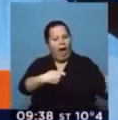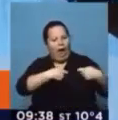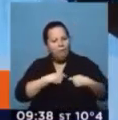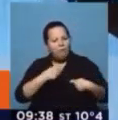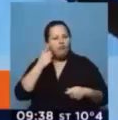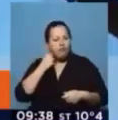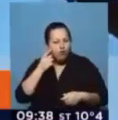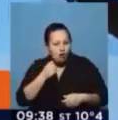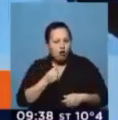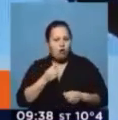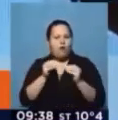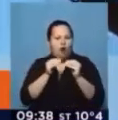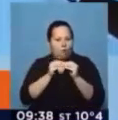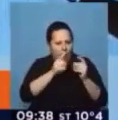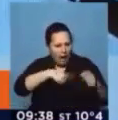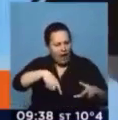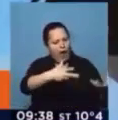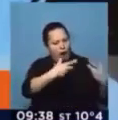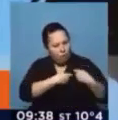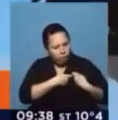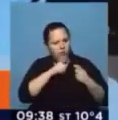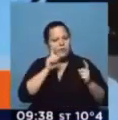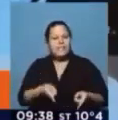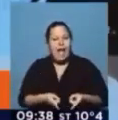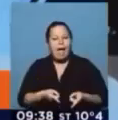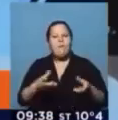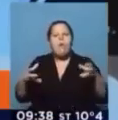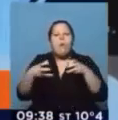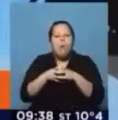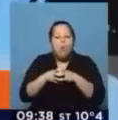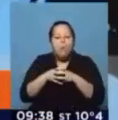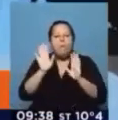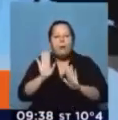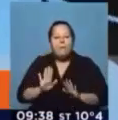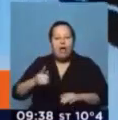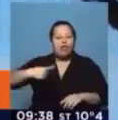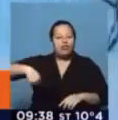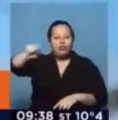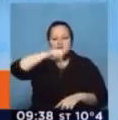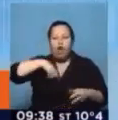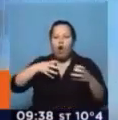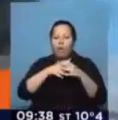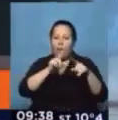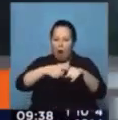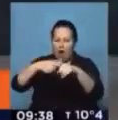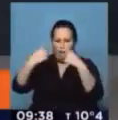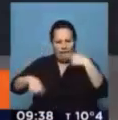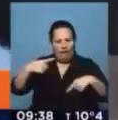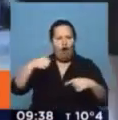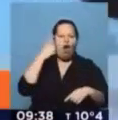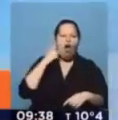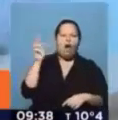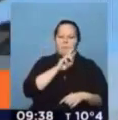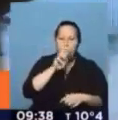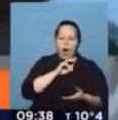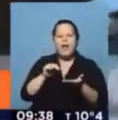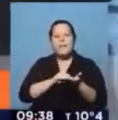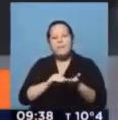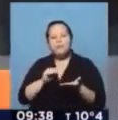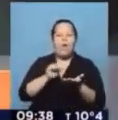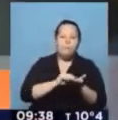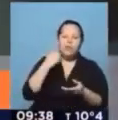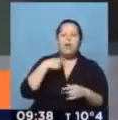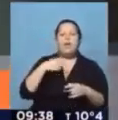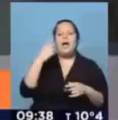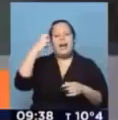acompañan muchos colegas varones. También es un grupo que hemos armado entre todos los partidos. Hay varones y mujeres y diputados y